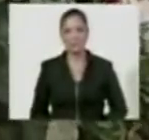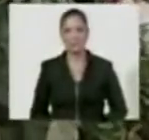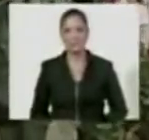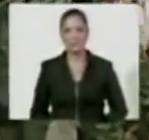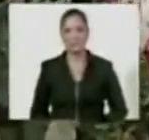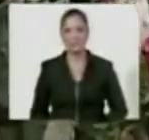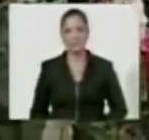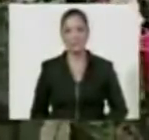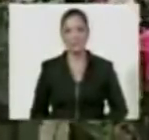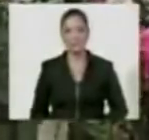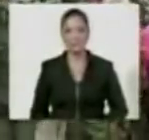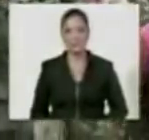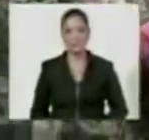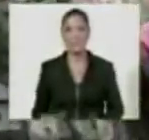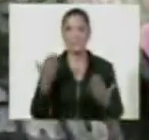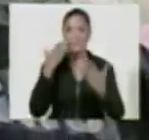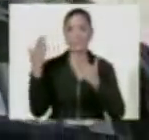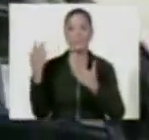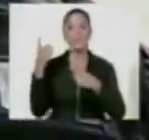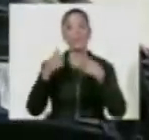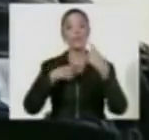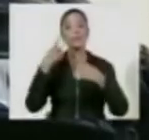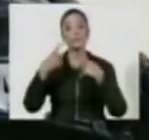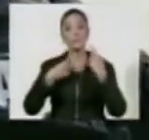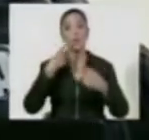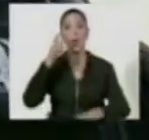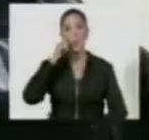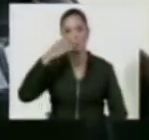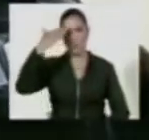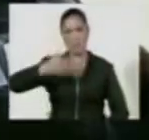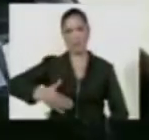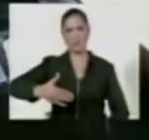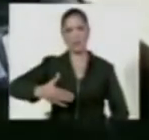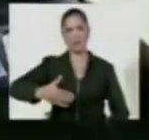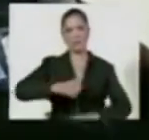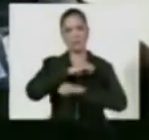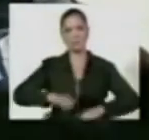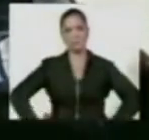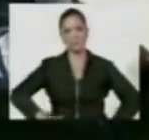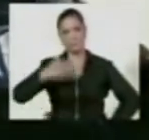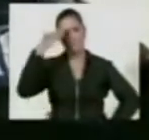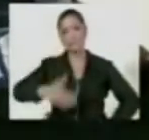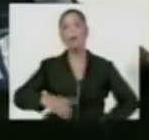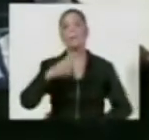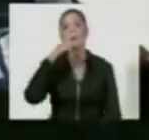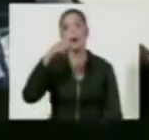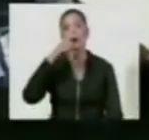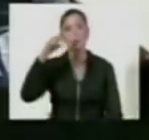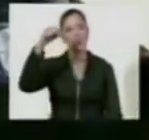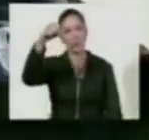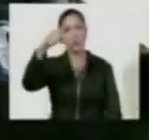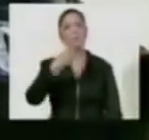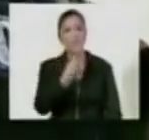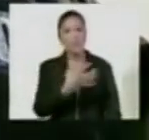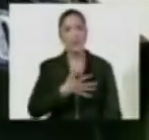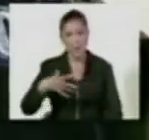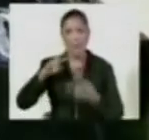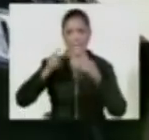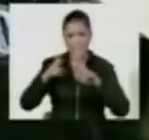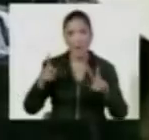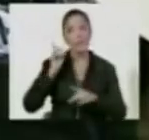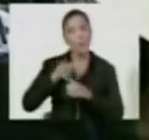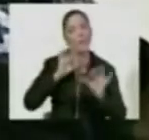Parte de las palabras del comandante en jefe de la Fuerza Armada Nacional Bolivariana, Nicolás Maduro, destacaba: si queremos paz, preparémonos para la